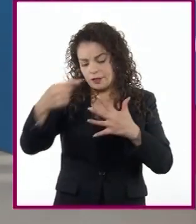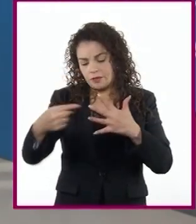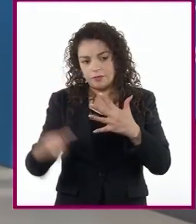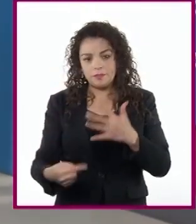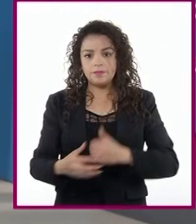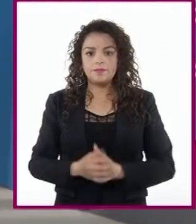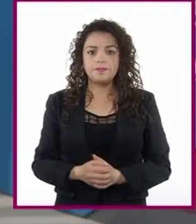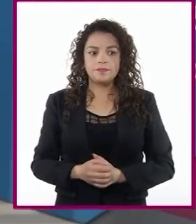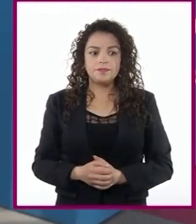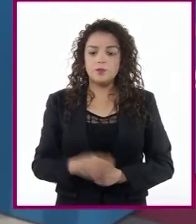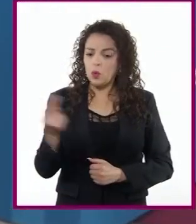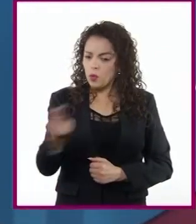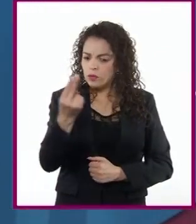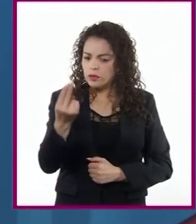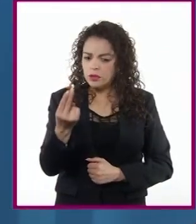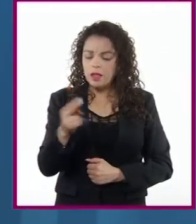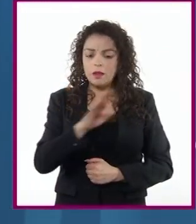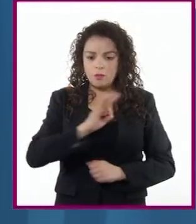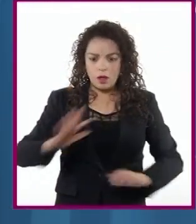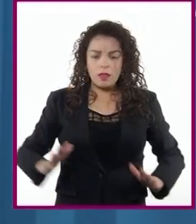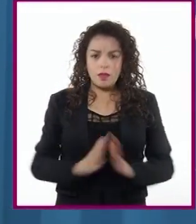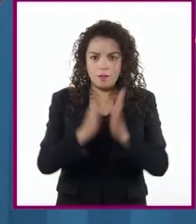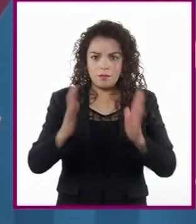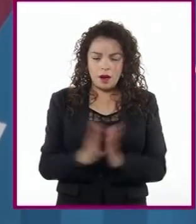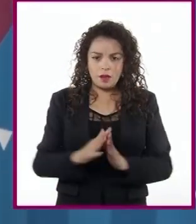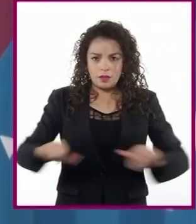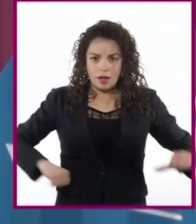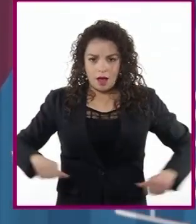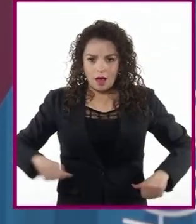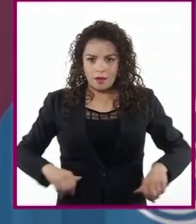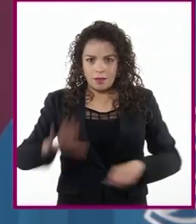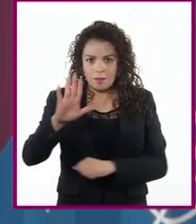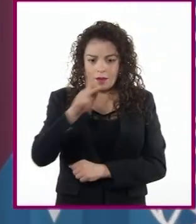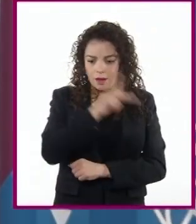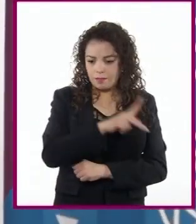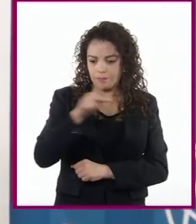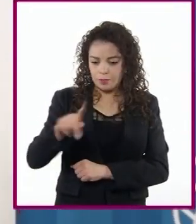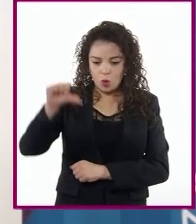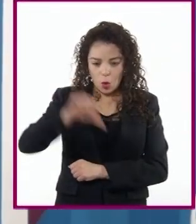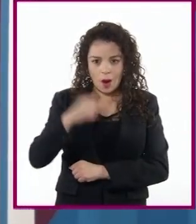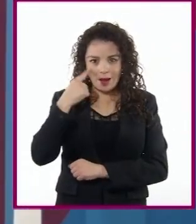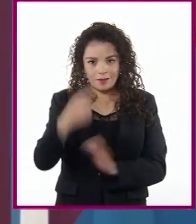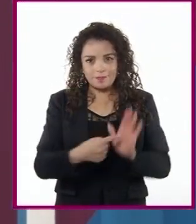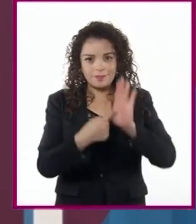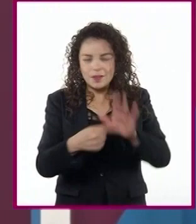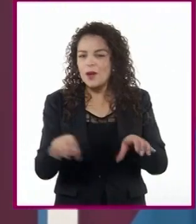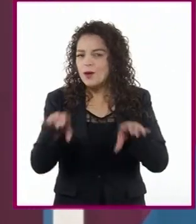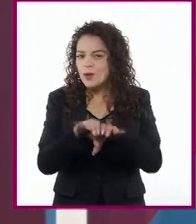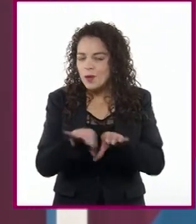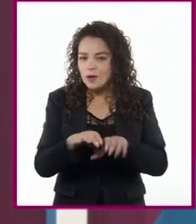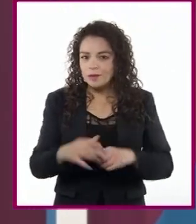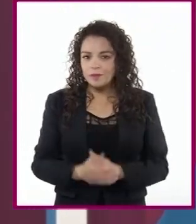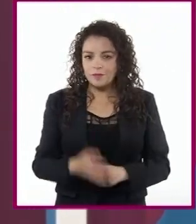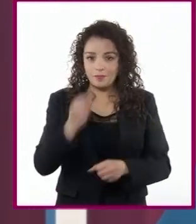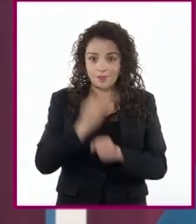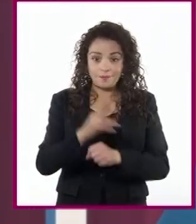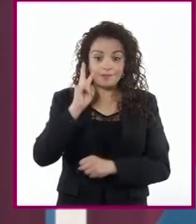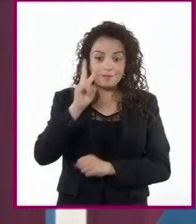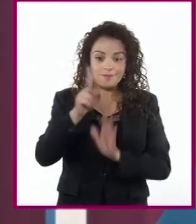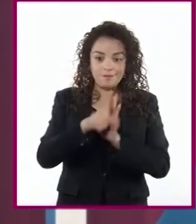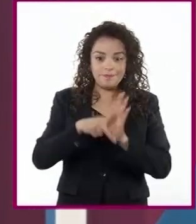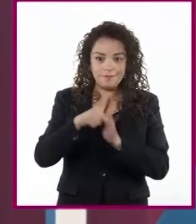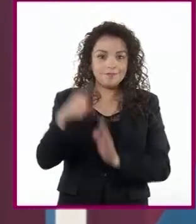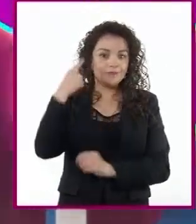¿Cómo podrían participar ustedes en actividades similares a las que estudiamos el día de hoy? Veamos y escuchemos el siguiente